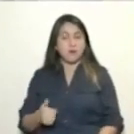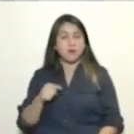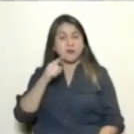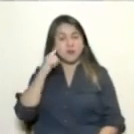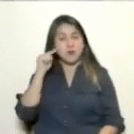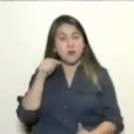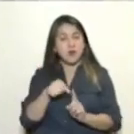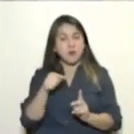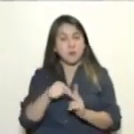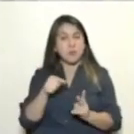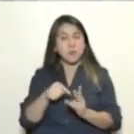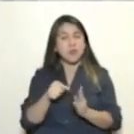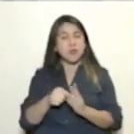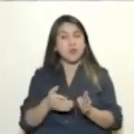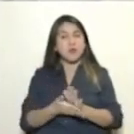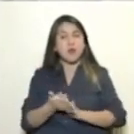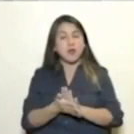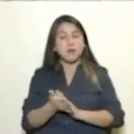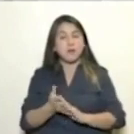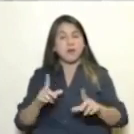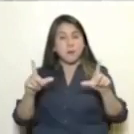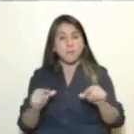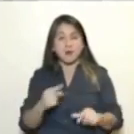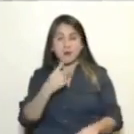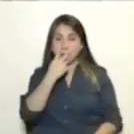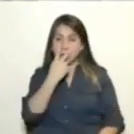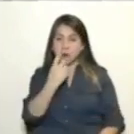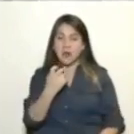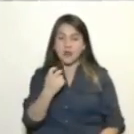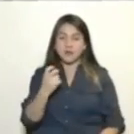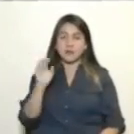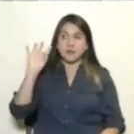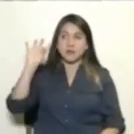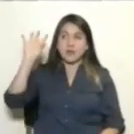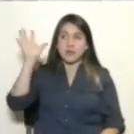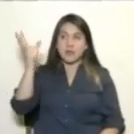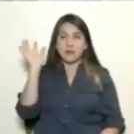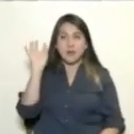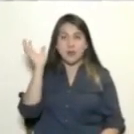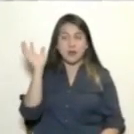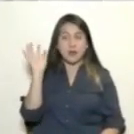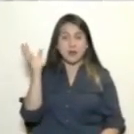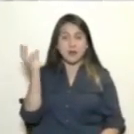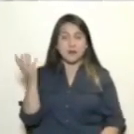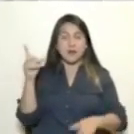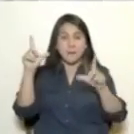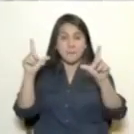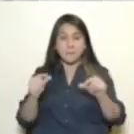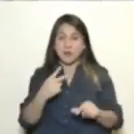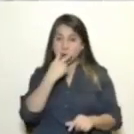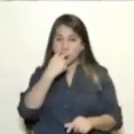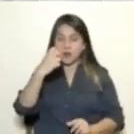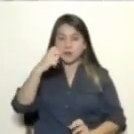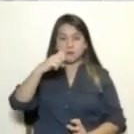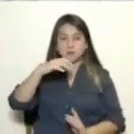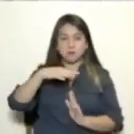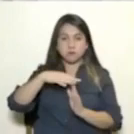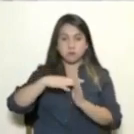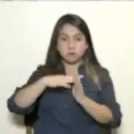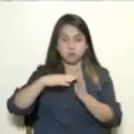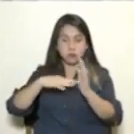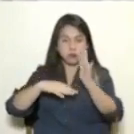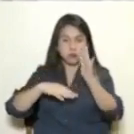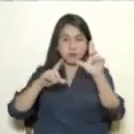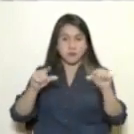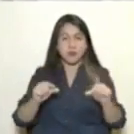Esos objetivos son, por ejemplo, disminuir los gases de efecto invernadero para que el cambio climático no sea tan acelerado. Esos